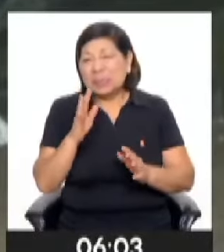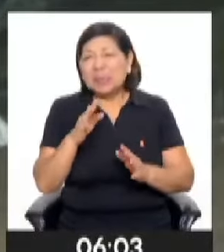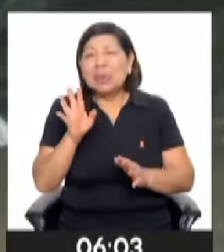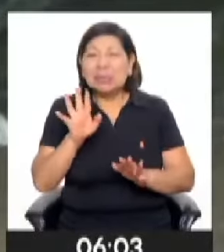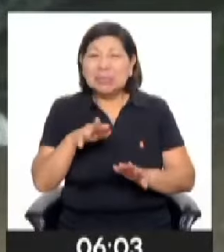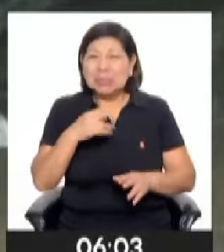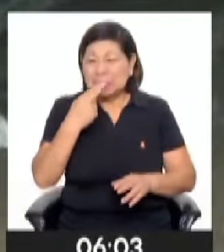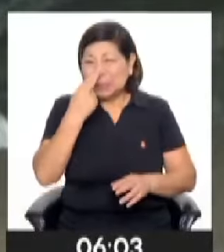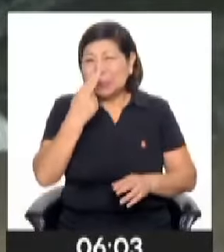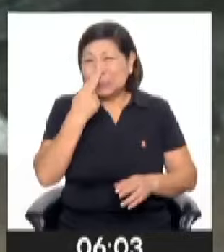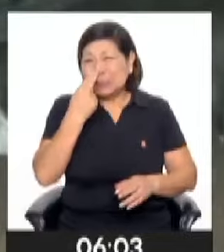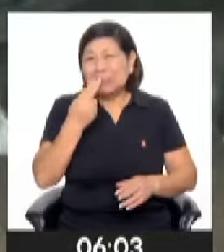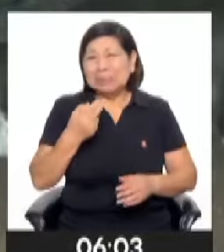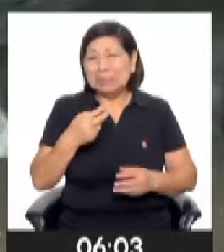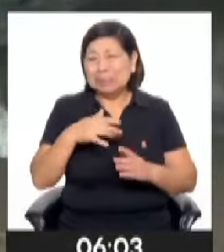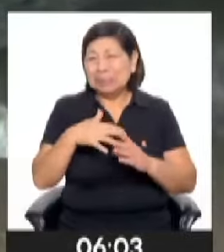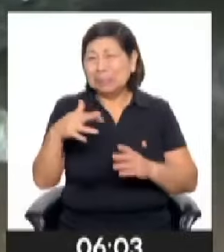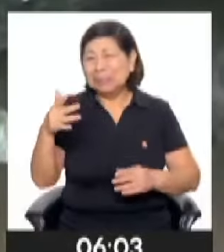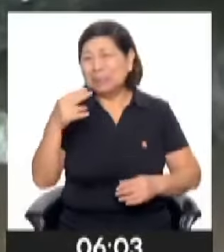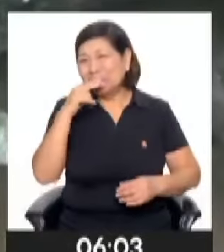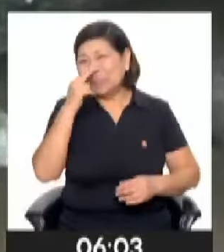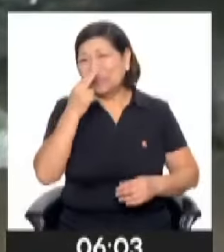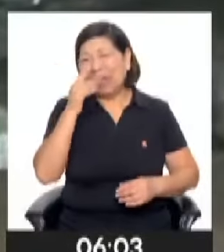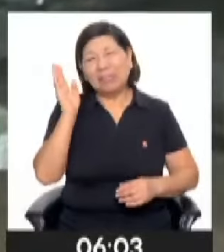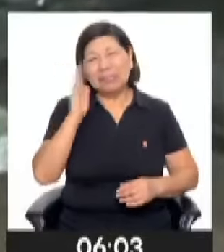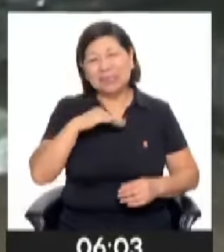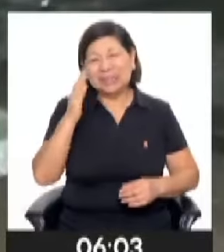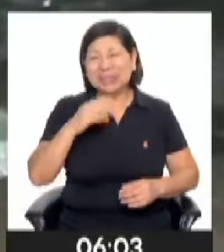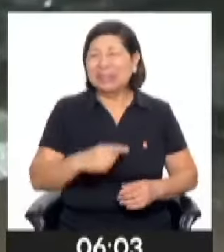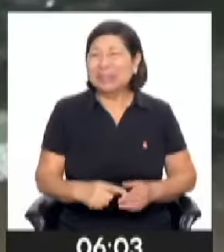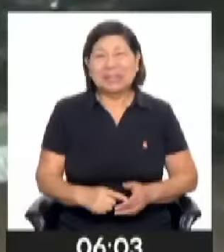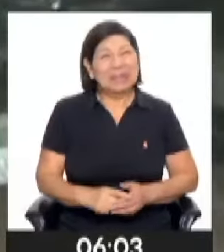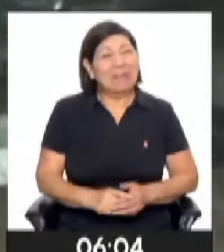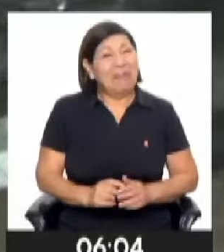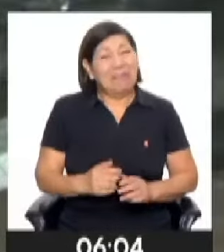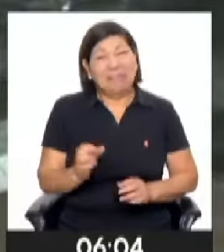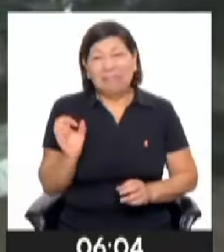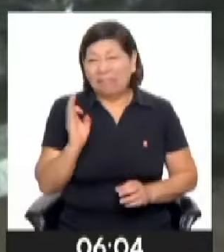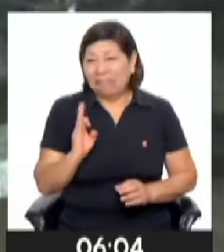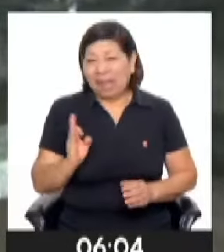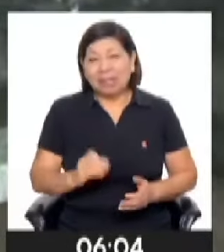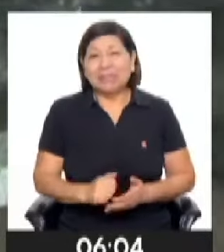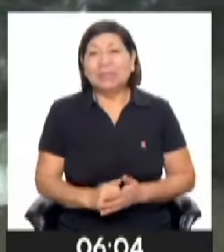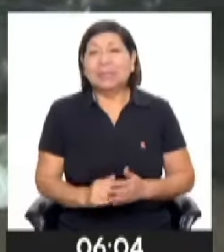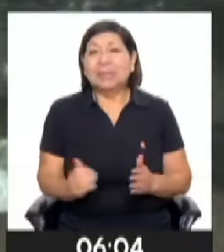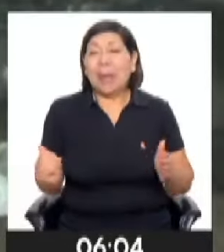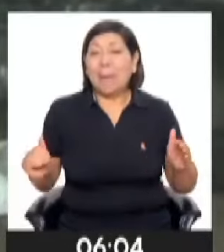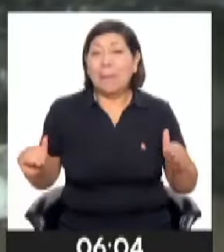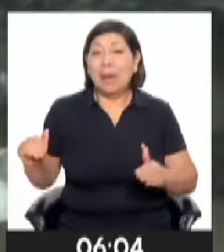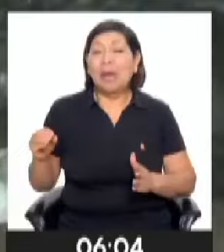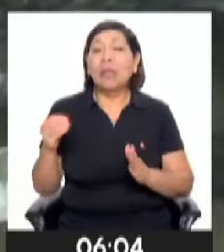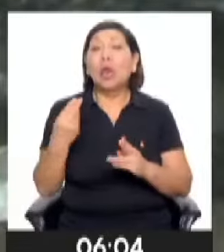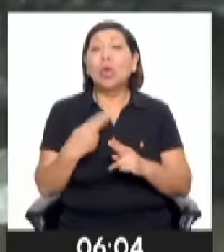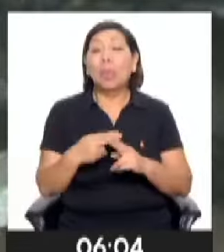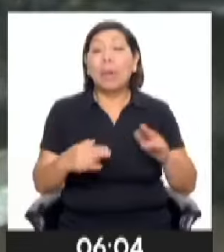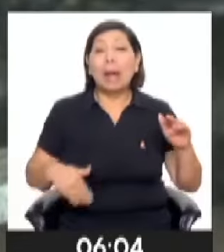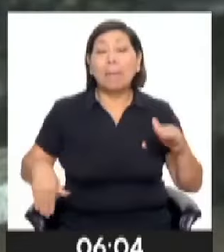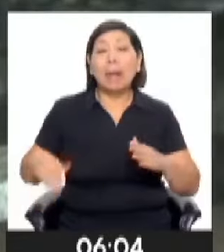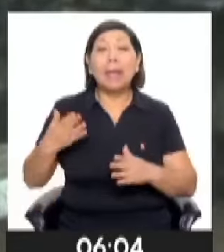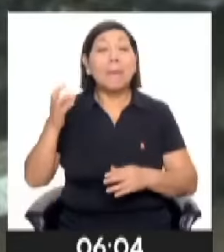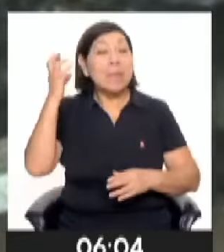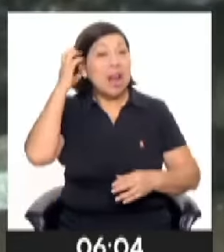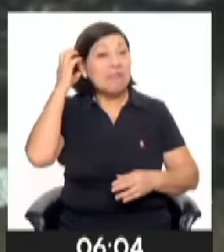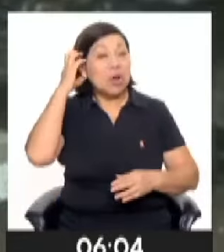podemos señalarlo, debido al olor que empieza a emanar, un olor bastante fétido. Una zona en la playa Punta Roquitas de